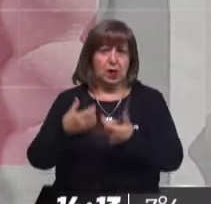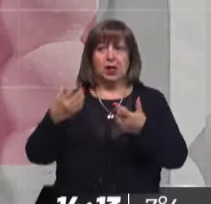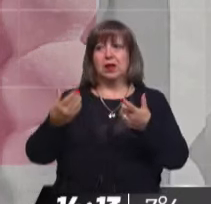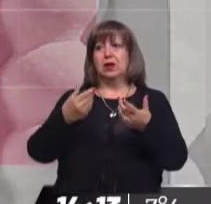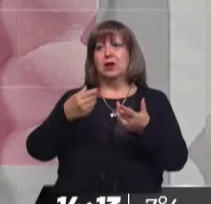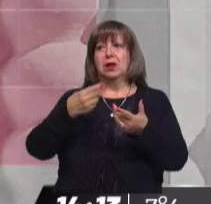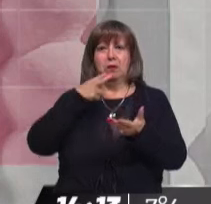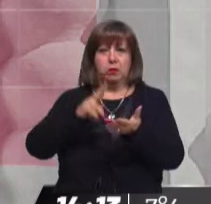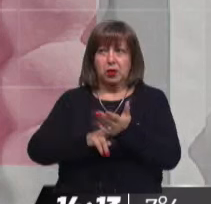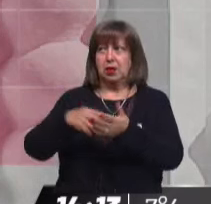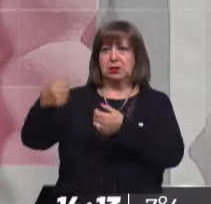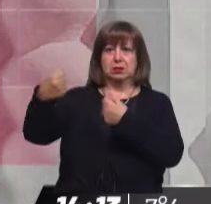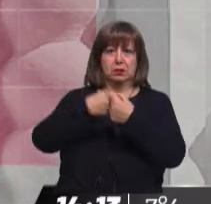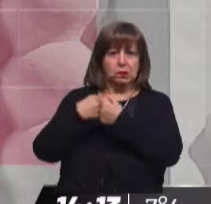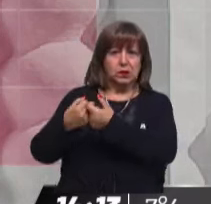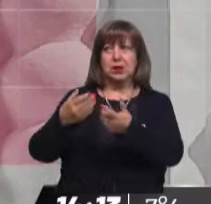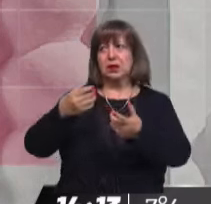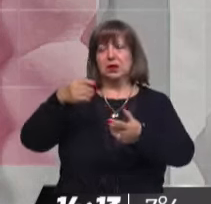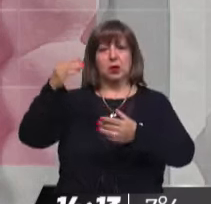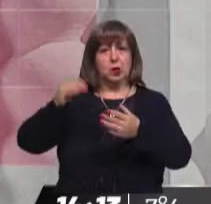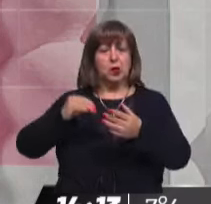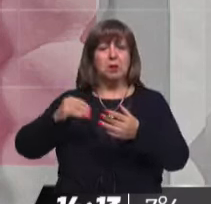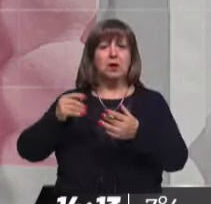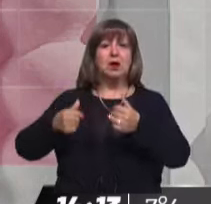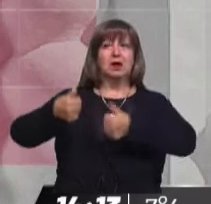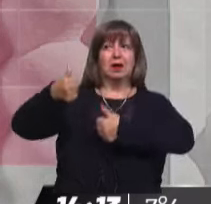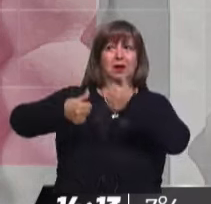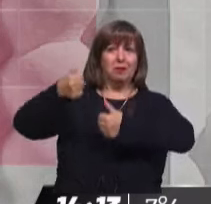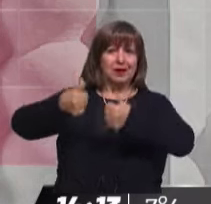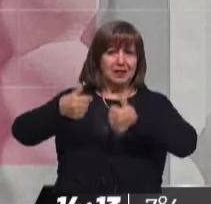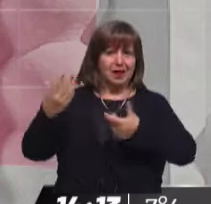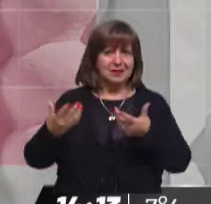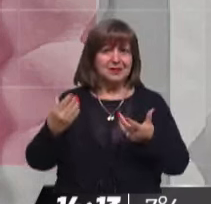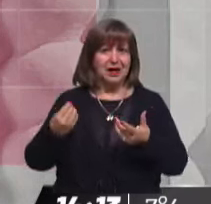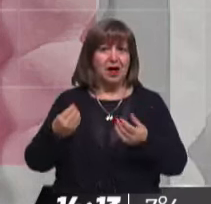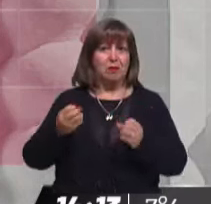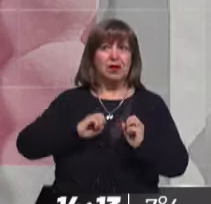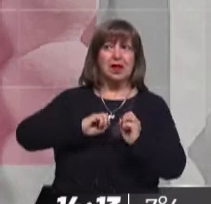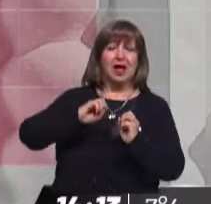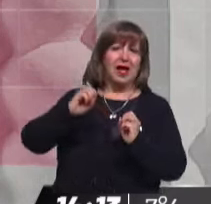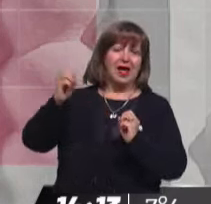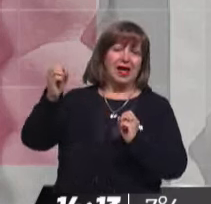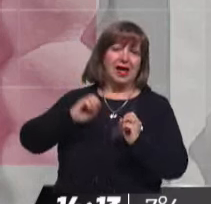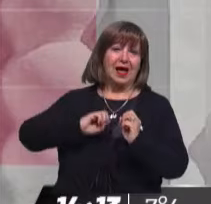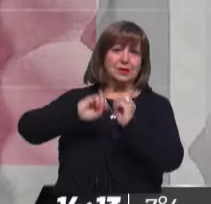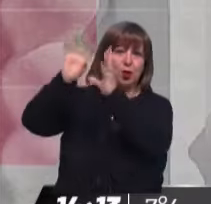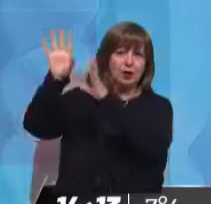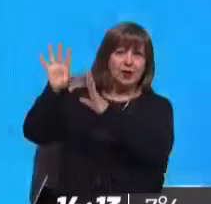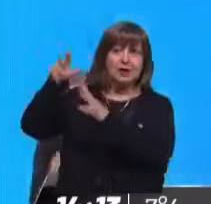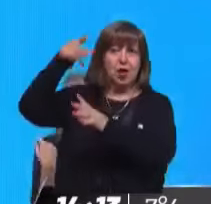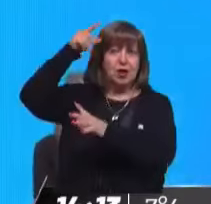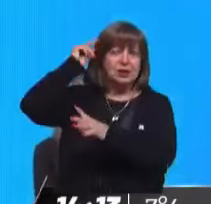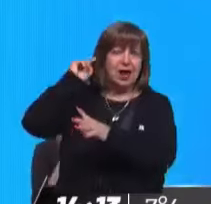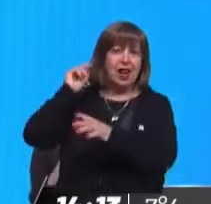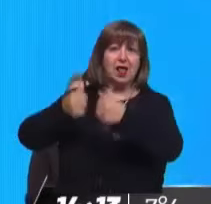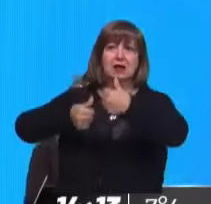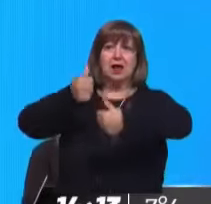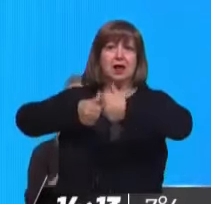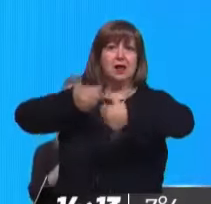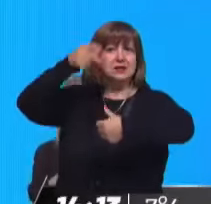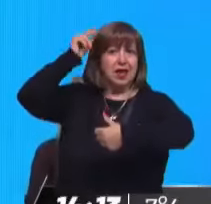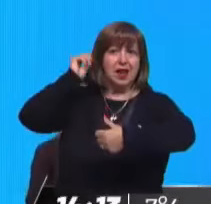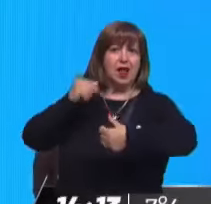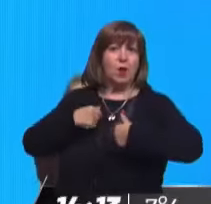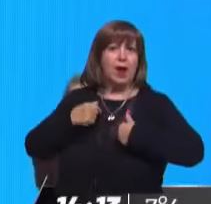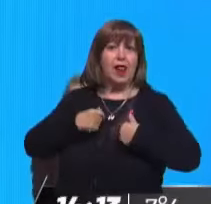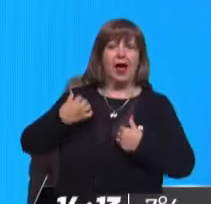libre comercio, que no los tiene y por eso está en desventaja en materia de exportaciones. Por ejemplo, frente a Chile. Somos competidores en una serie de